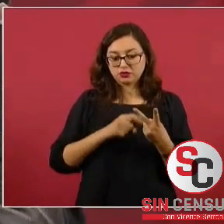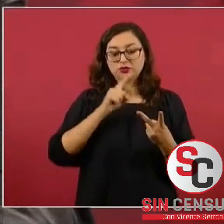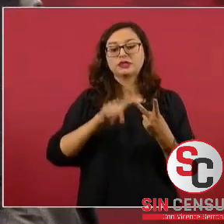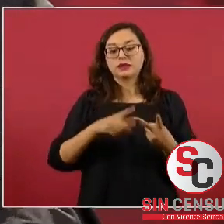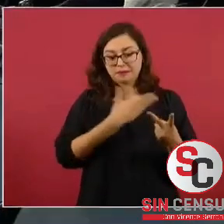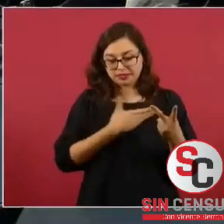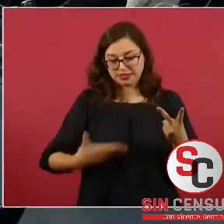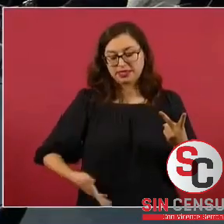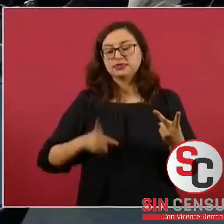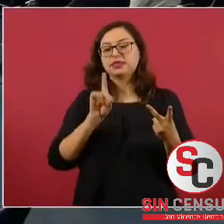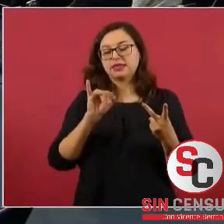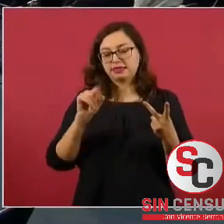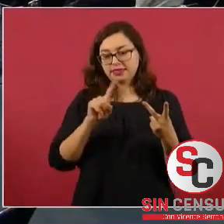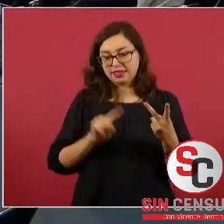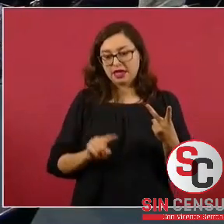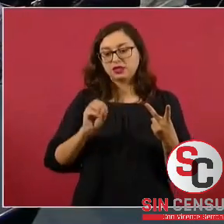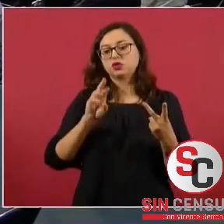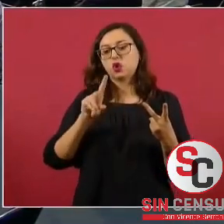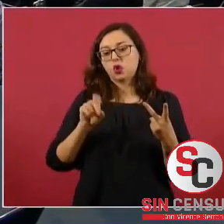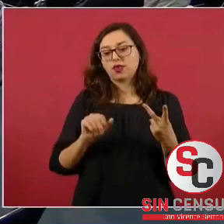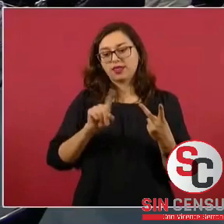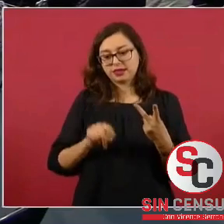Y